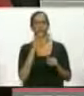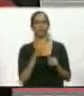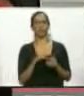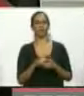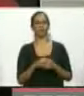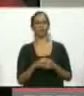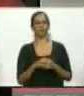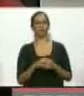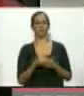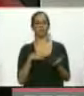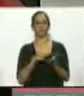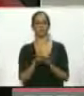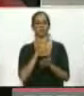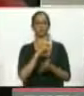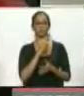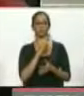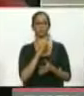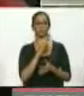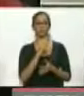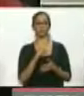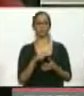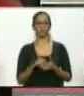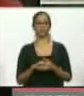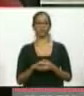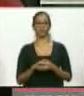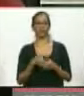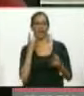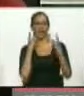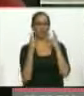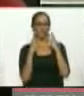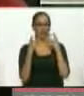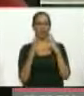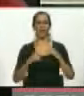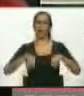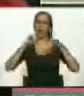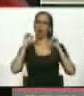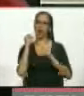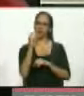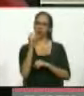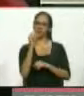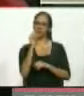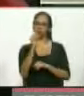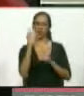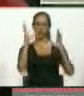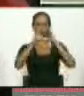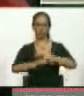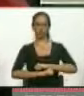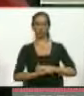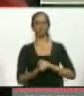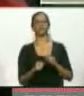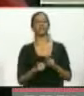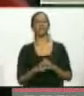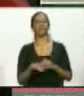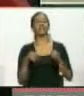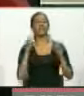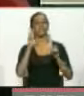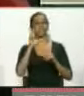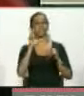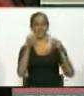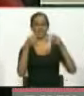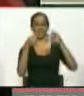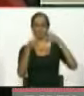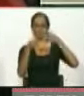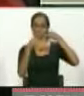lo que está pasando en chile el señor lo tenemos ya activo y a la pista devolvió la noche señores 11 ahora la noche está la tercera la etiqueta